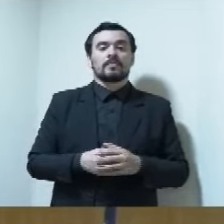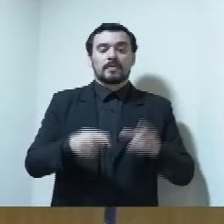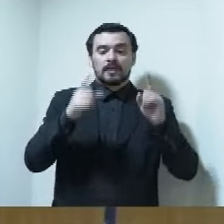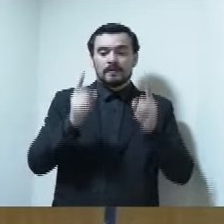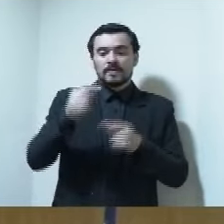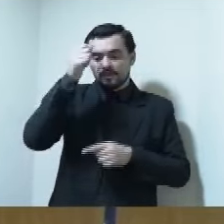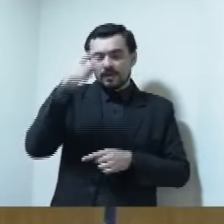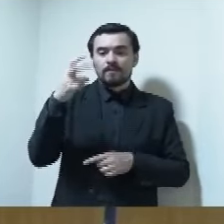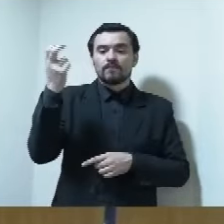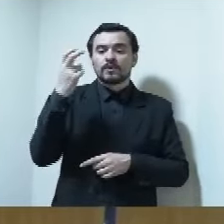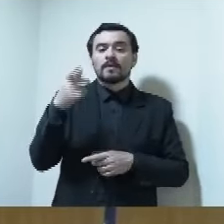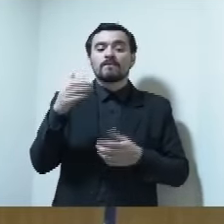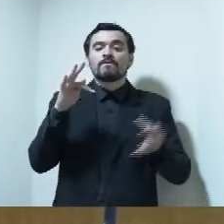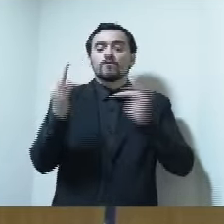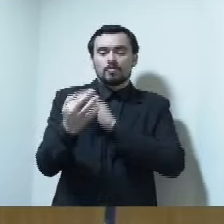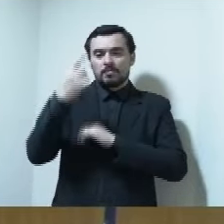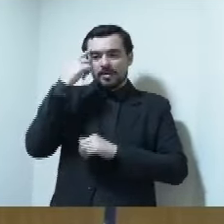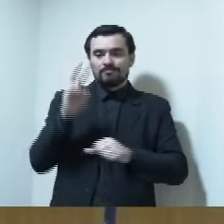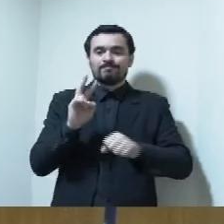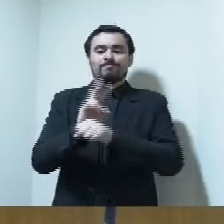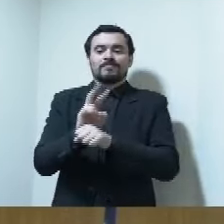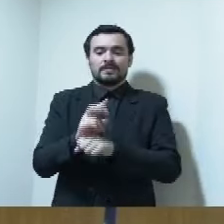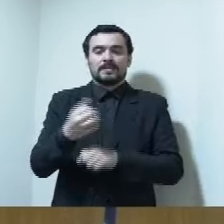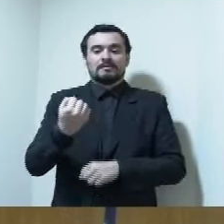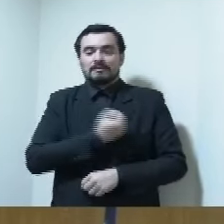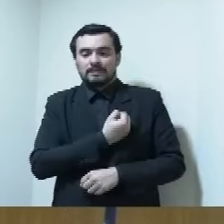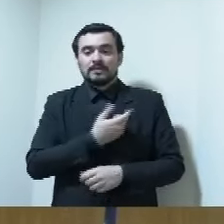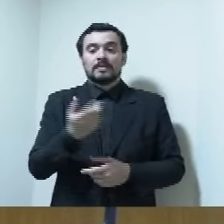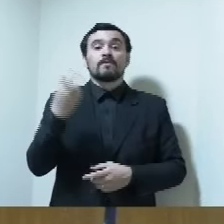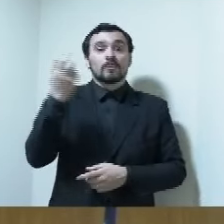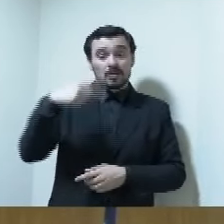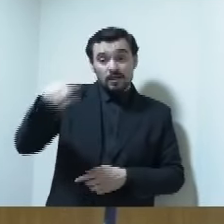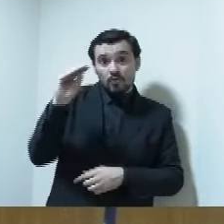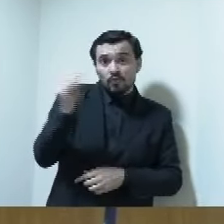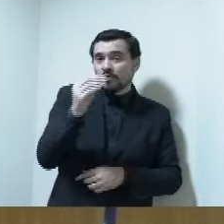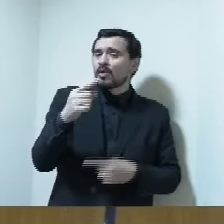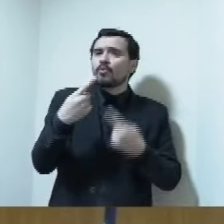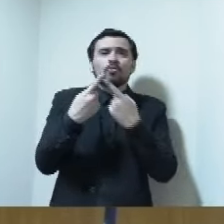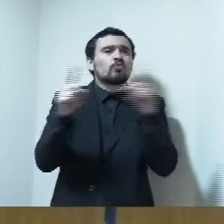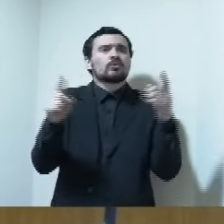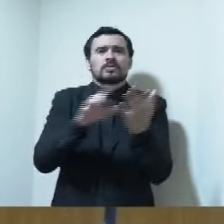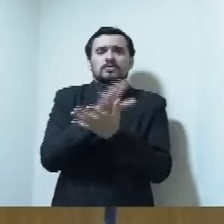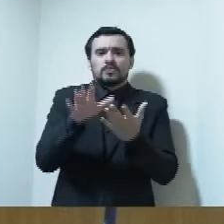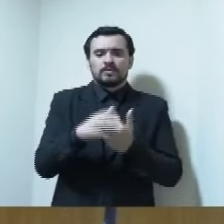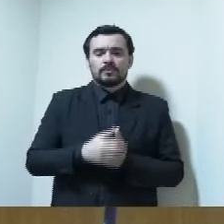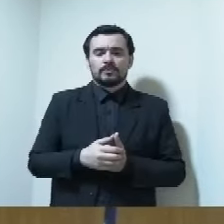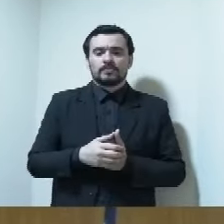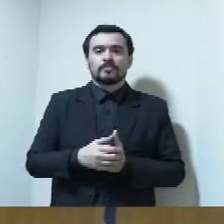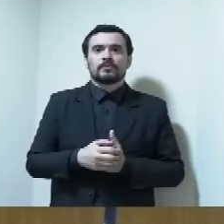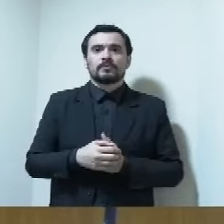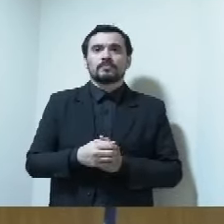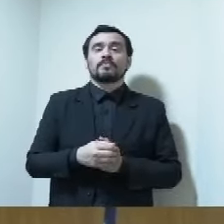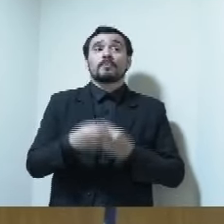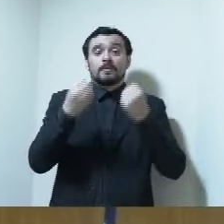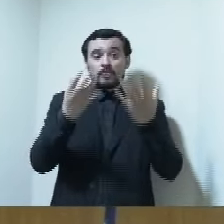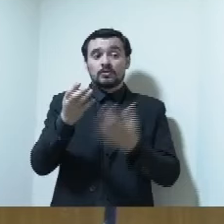es una alternativa a la delincuencia, permitiendo mostrar a los jóvenes otra realidad, una alternativa mejor. Un país